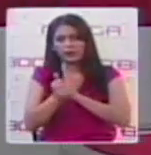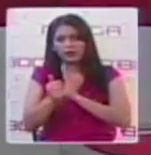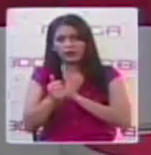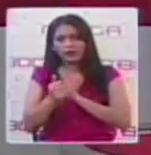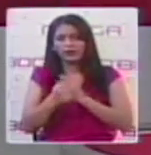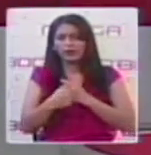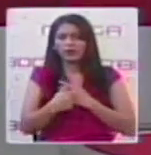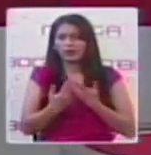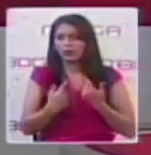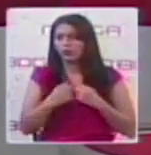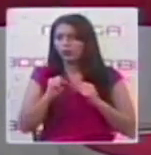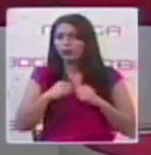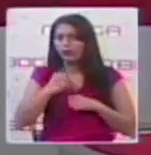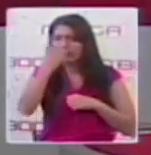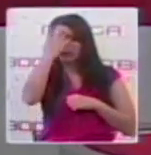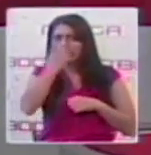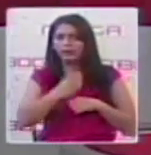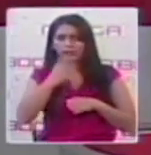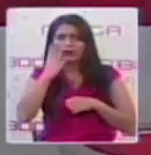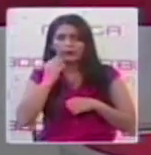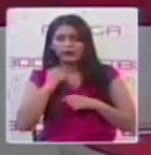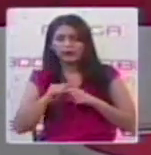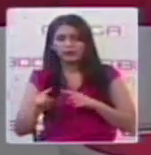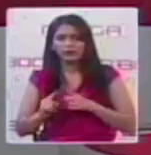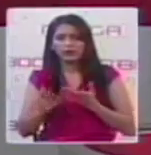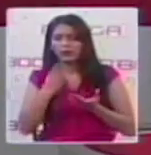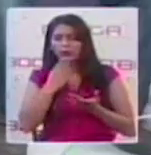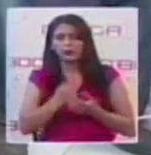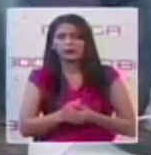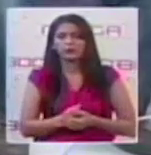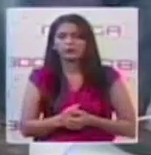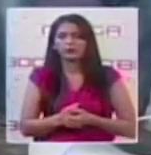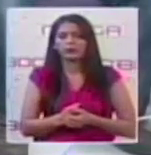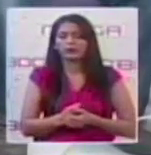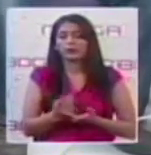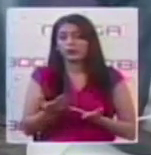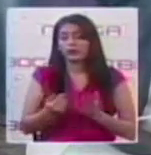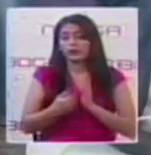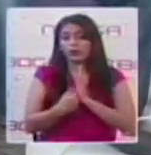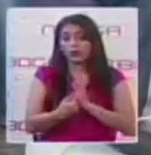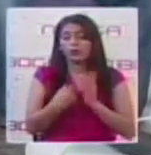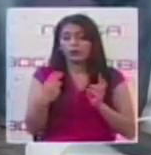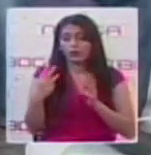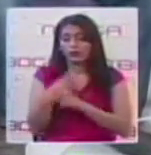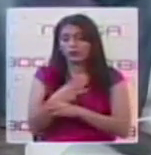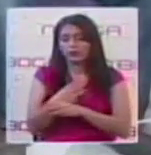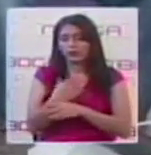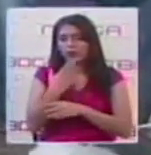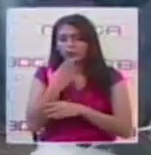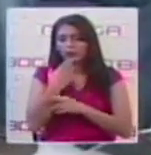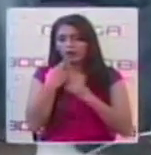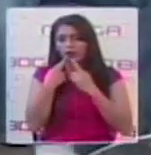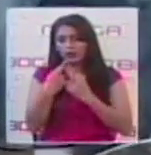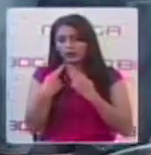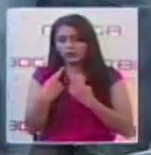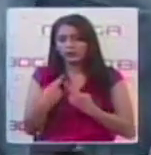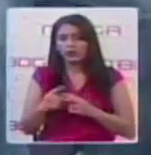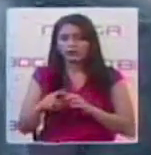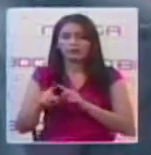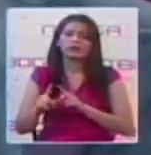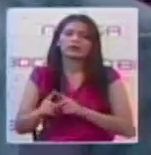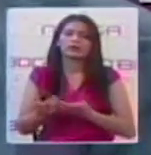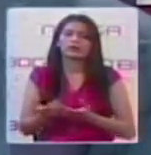decisiones directivas? O sea, ¿cuáles son sus parámetros? Al ser un modelo matemático, te arroja estados de resultados, que esos son, como tú sabes,